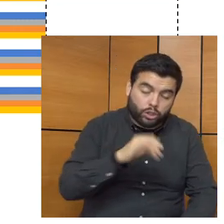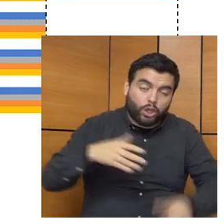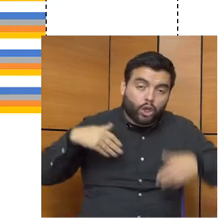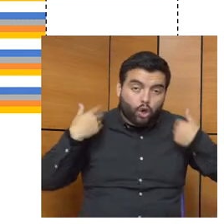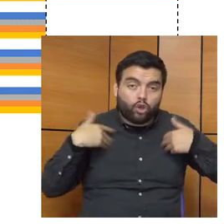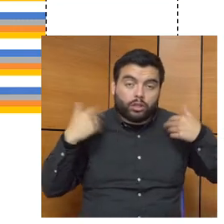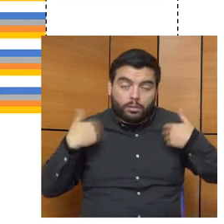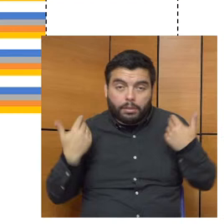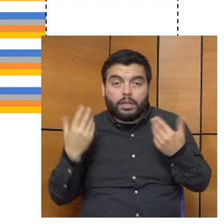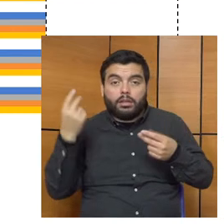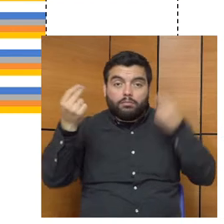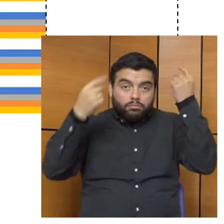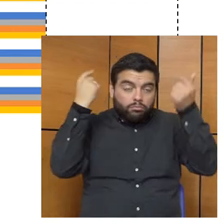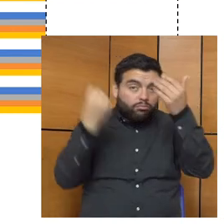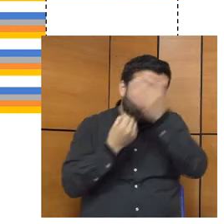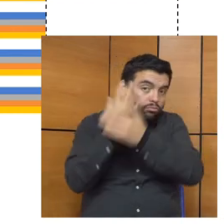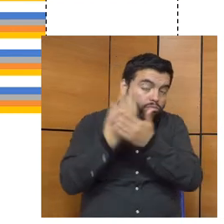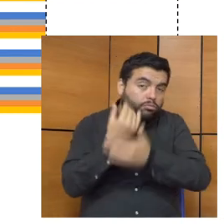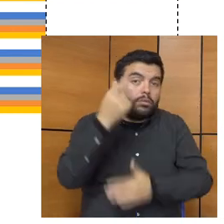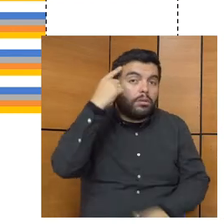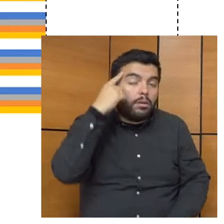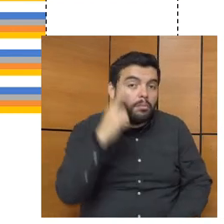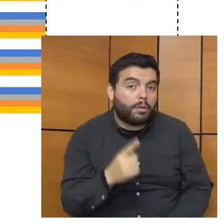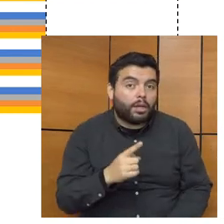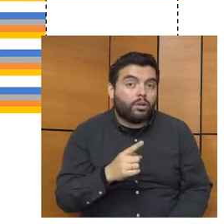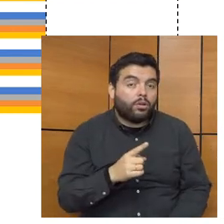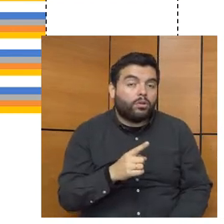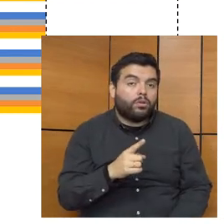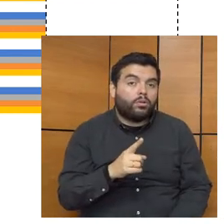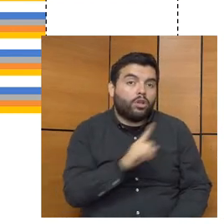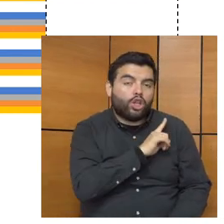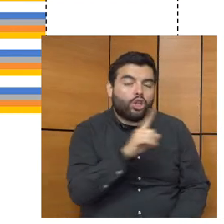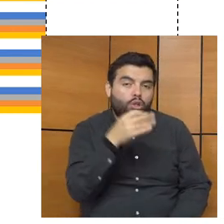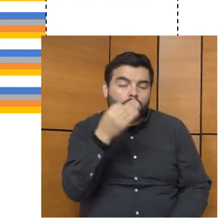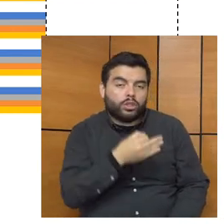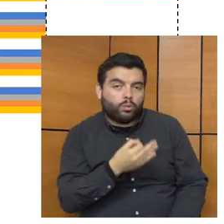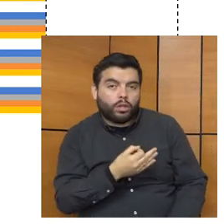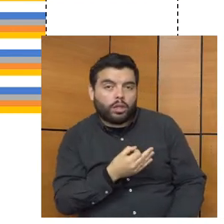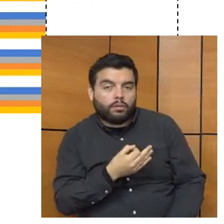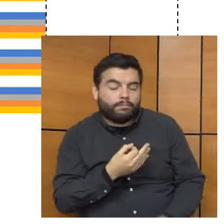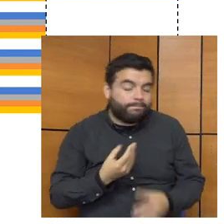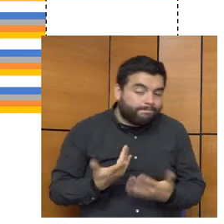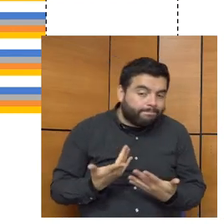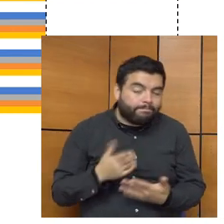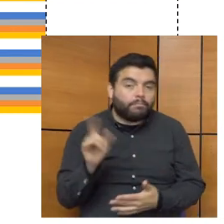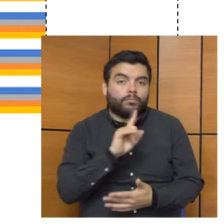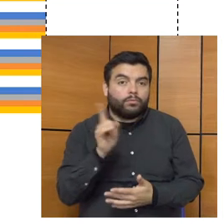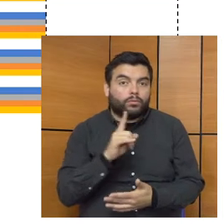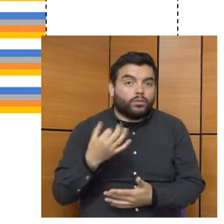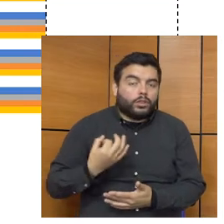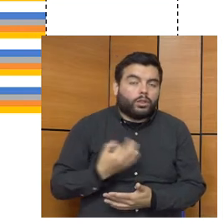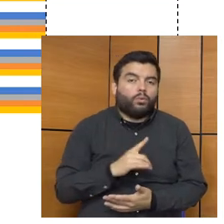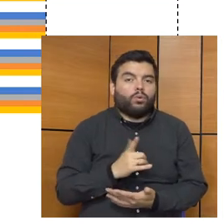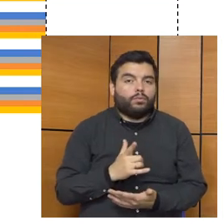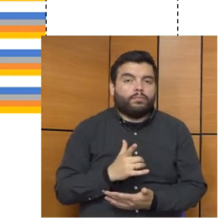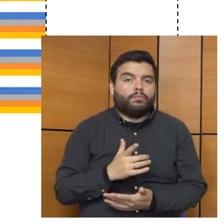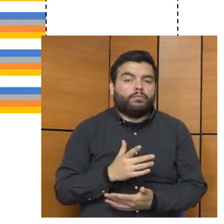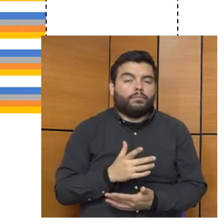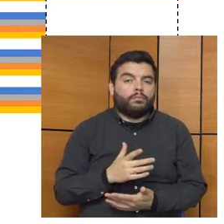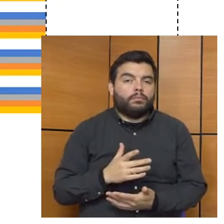son muy innovadores, pero en el caso de la inseguridad, también son un poco inseguros. Pero